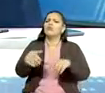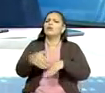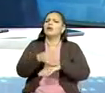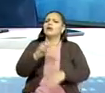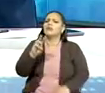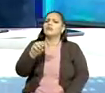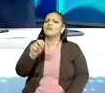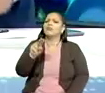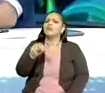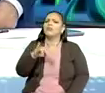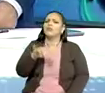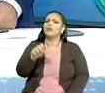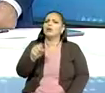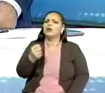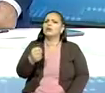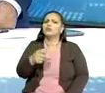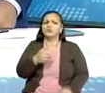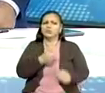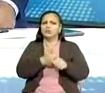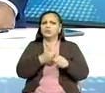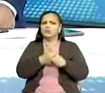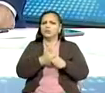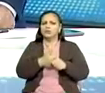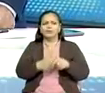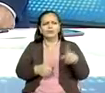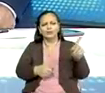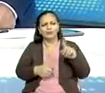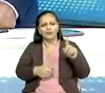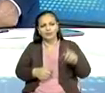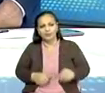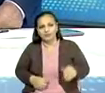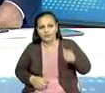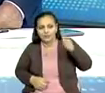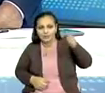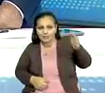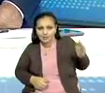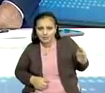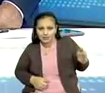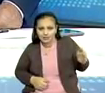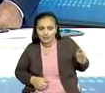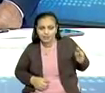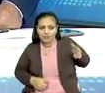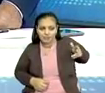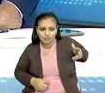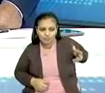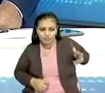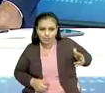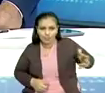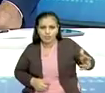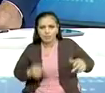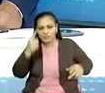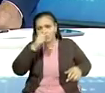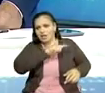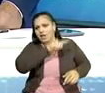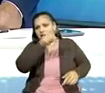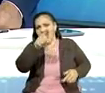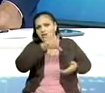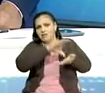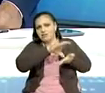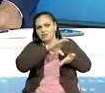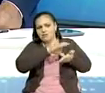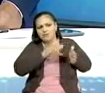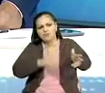ahí donde está, creo que está. No, Guayacanes, si uno va hacia el centro, tiene la